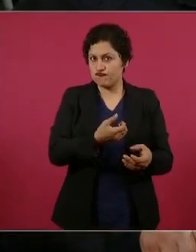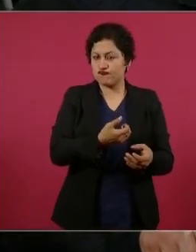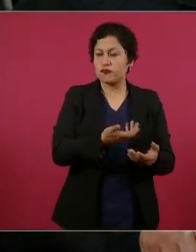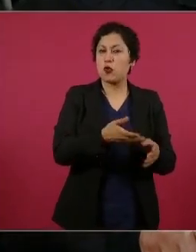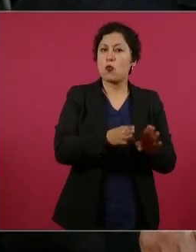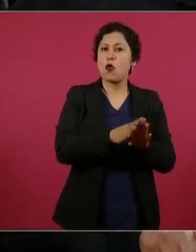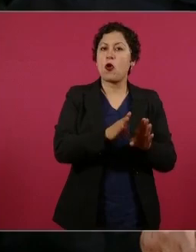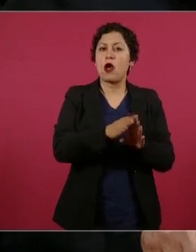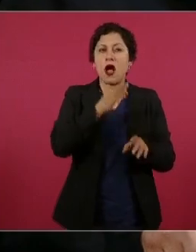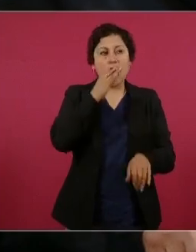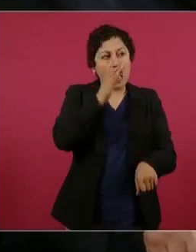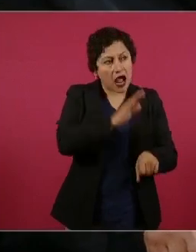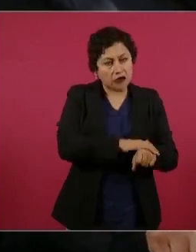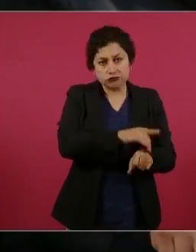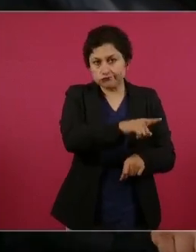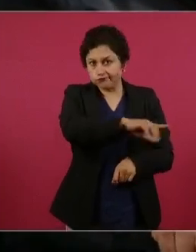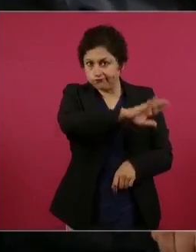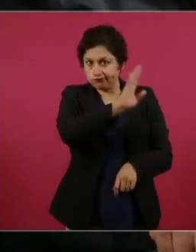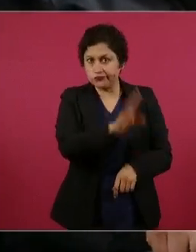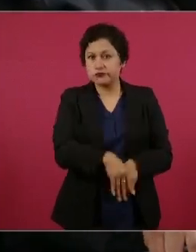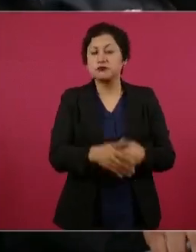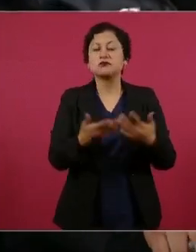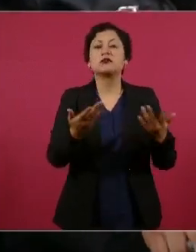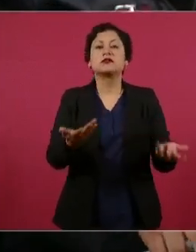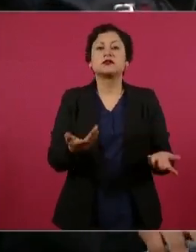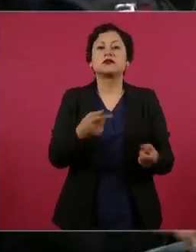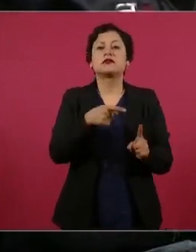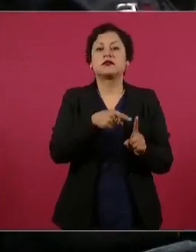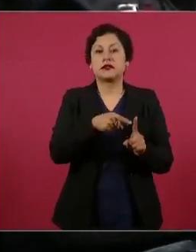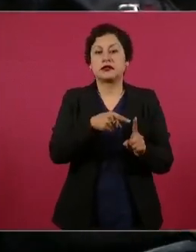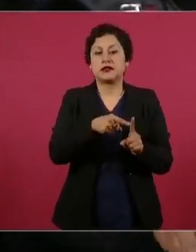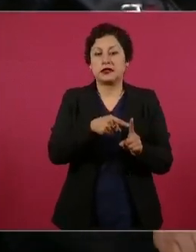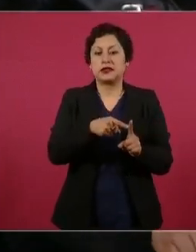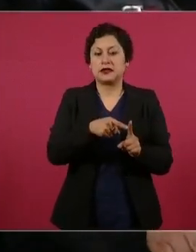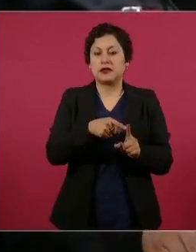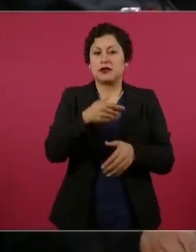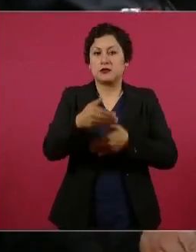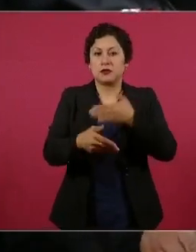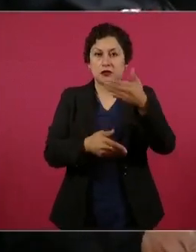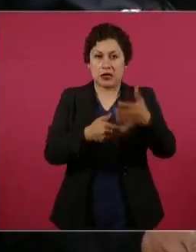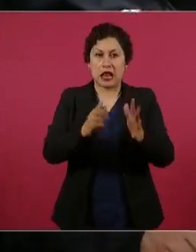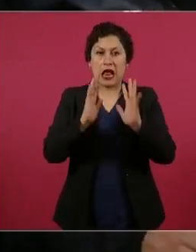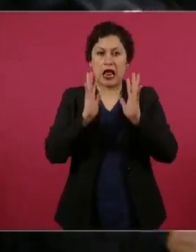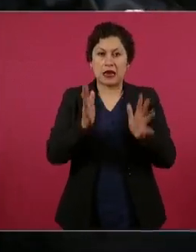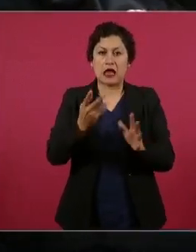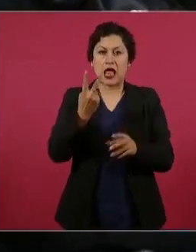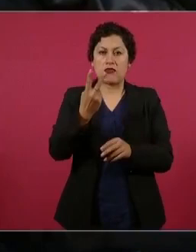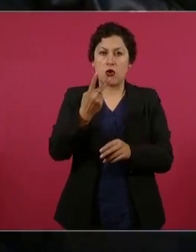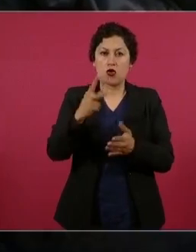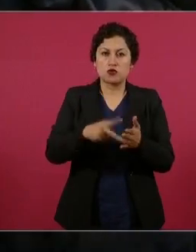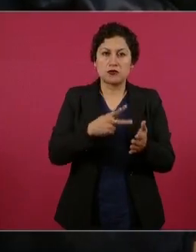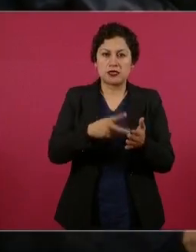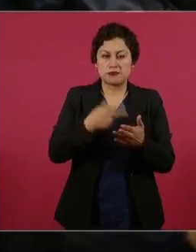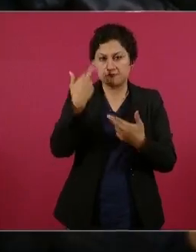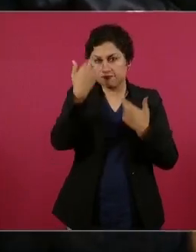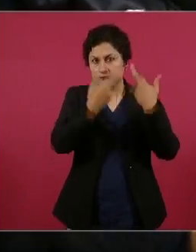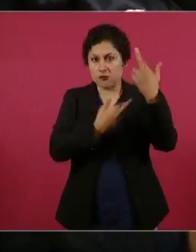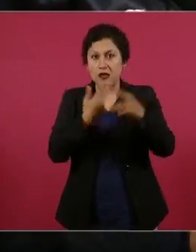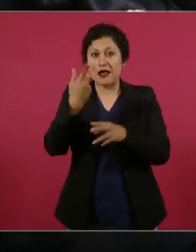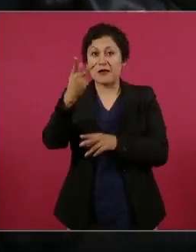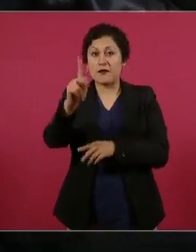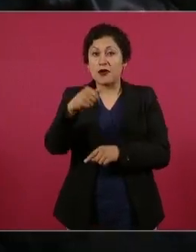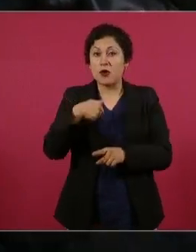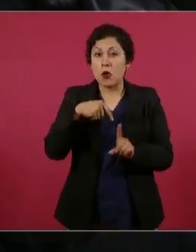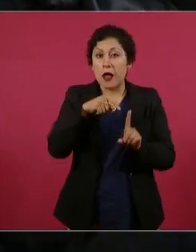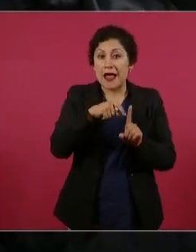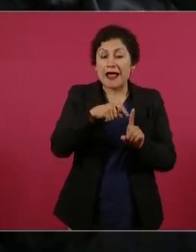está pidiendo, ya su proceso fue visto dos veces y demás, pero él lo que está pidiendo es dirigirse hacia usted, bueno,